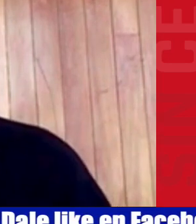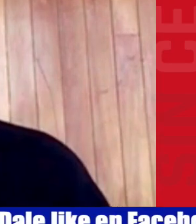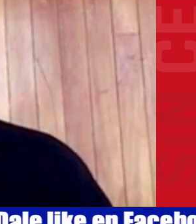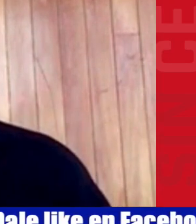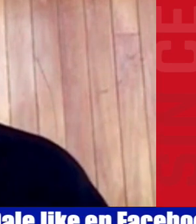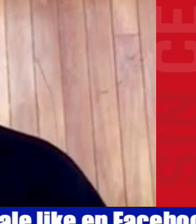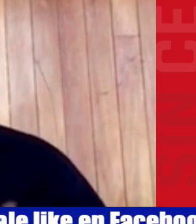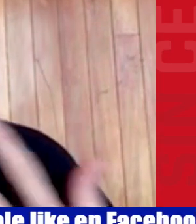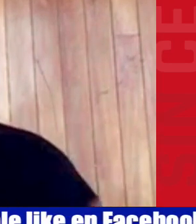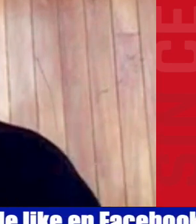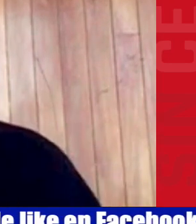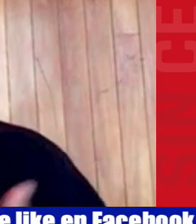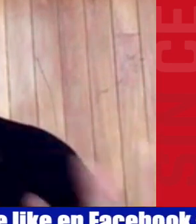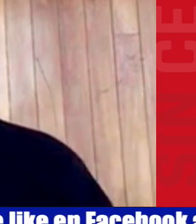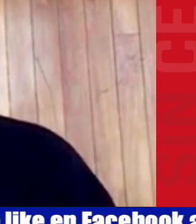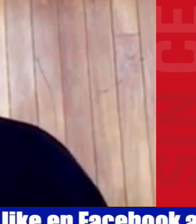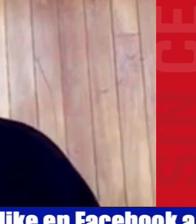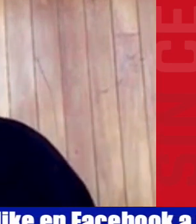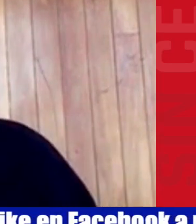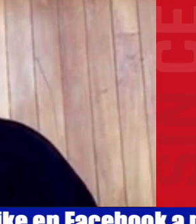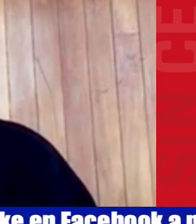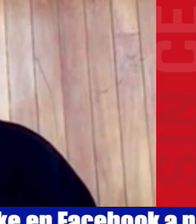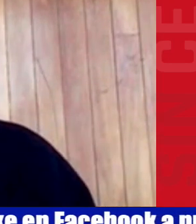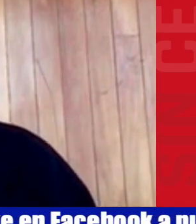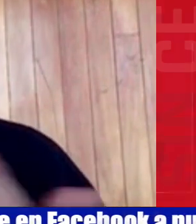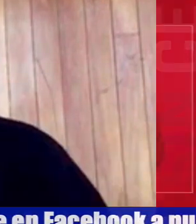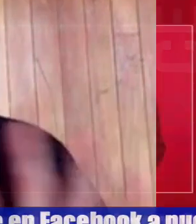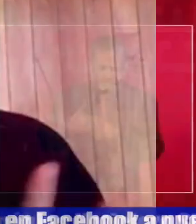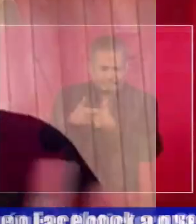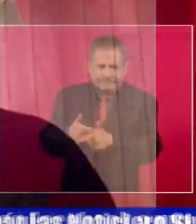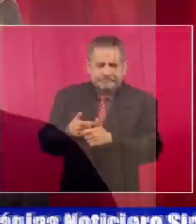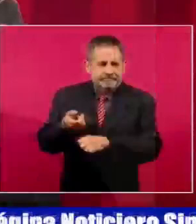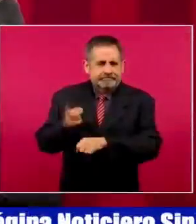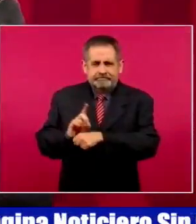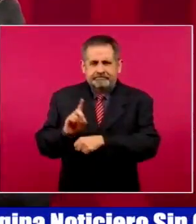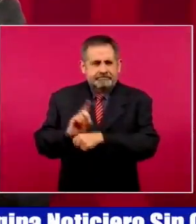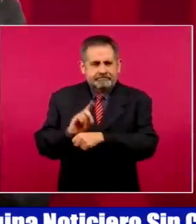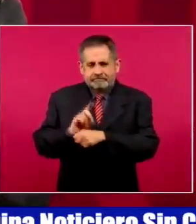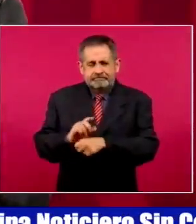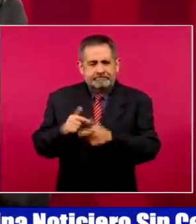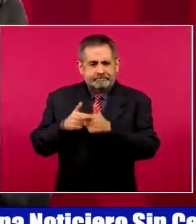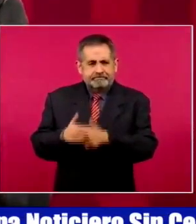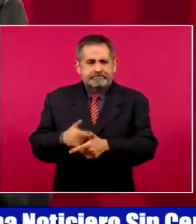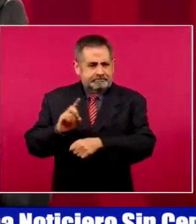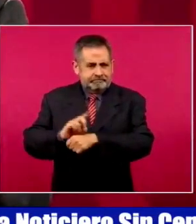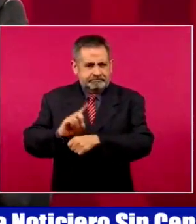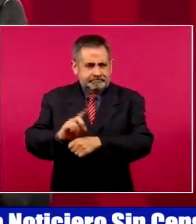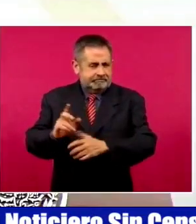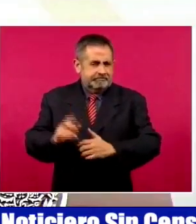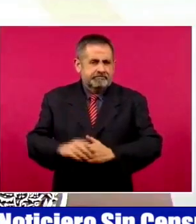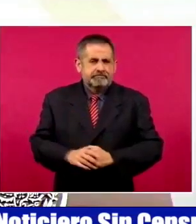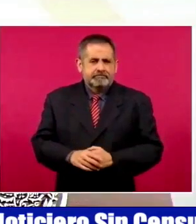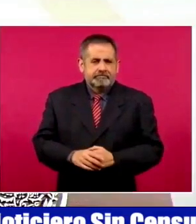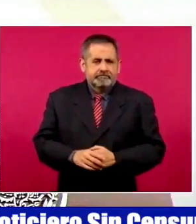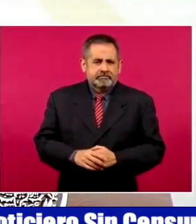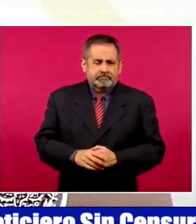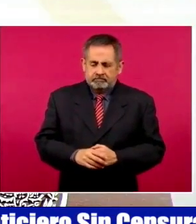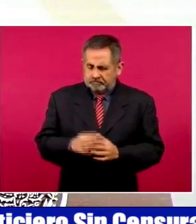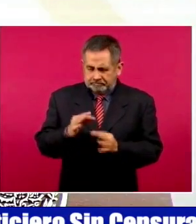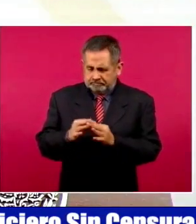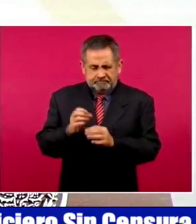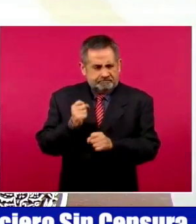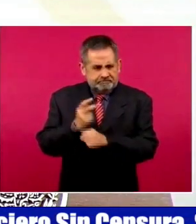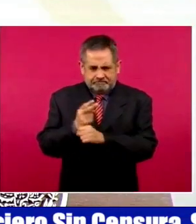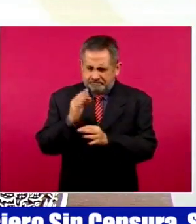sí lo hicieran desde un lugar de un poco más honestidad o más preparación, ¿no? Porque no sé si es que la manera en la que llevan